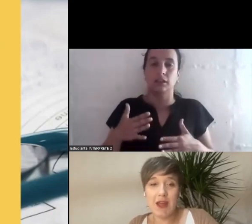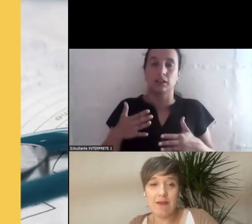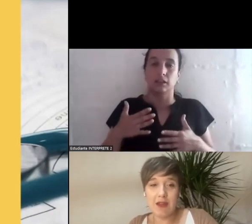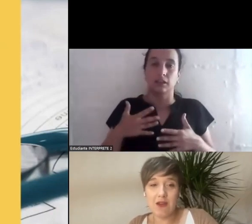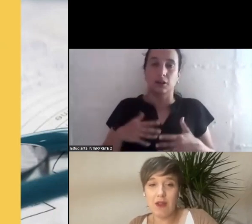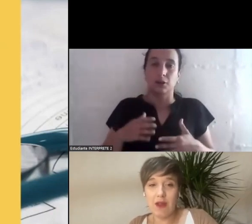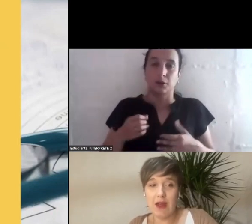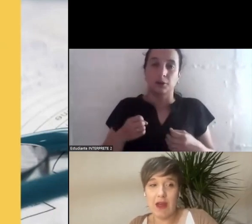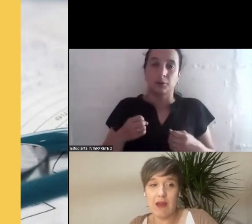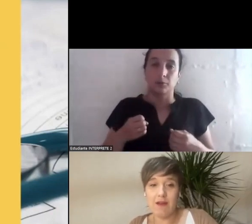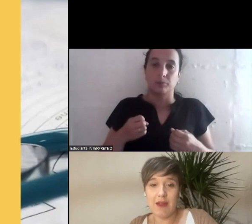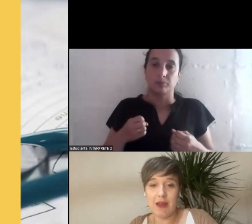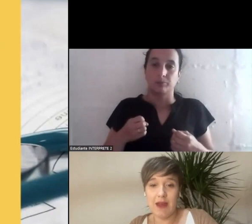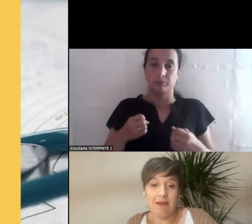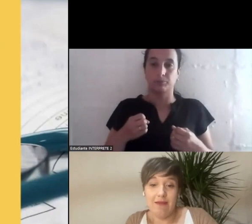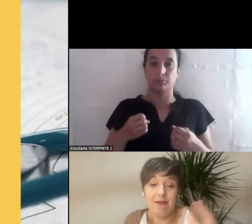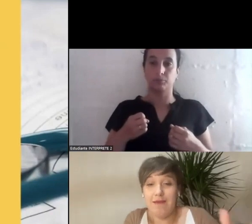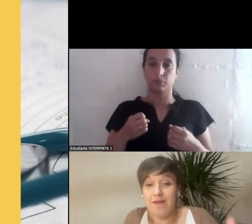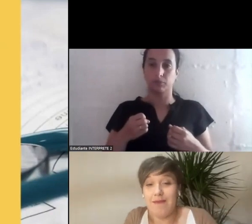ser conscientes, ¿no?,